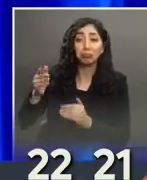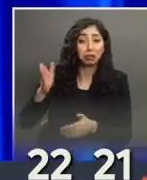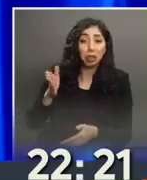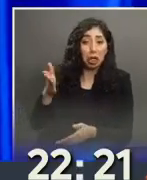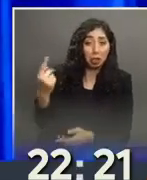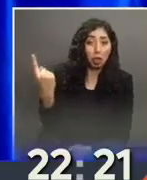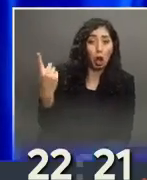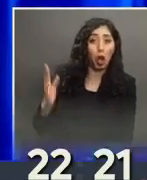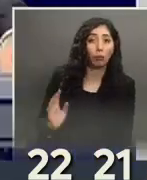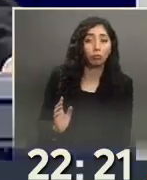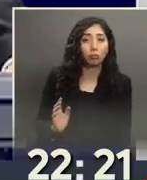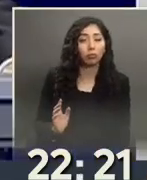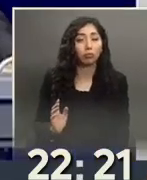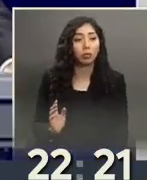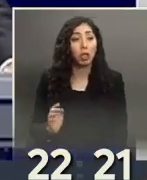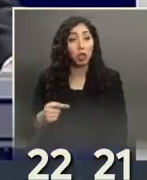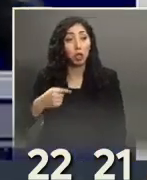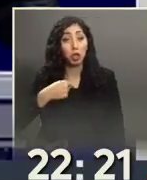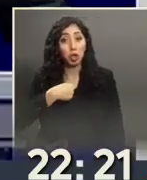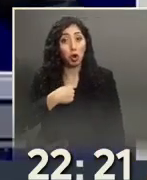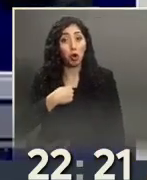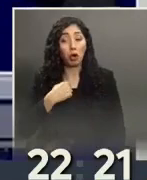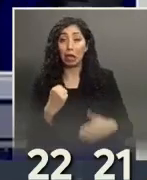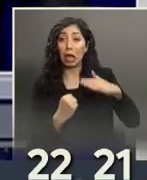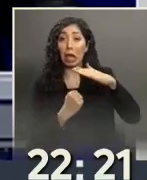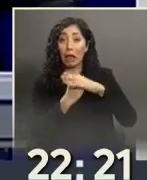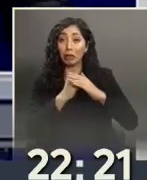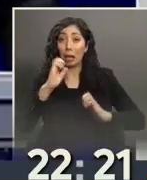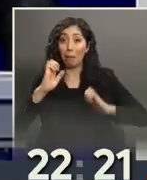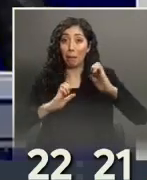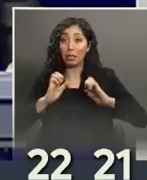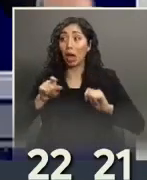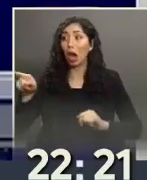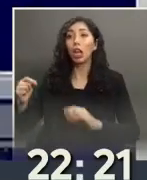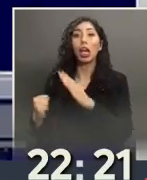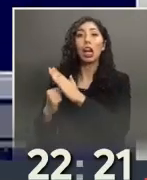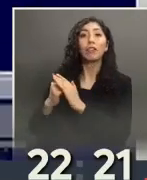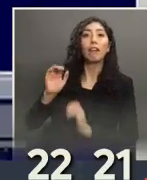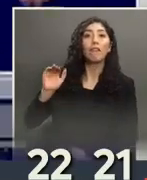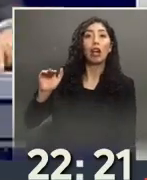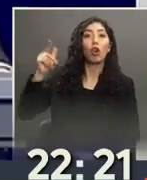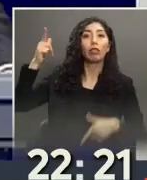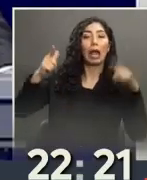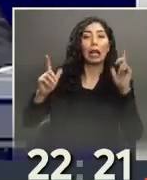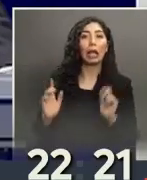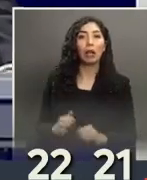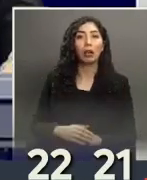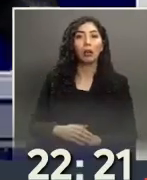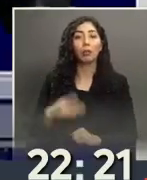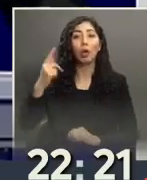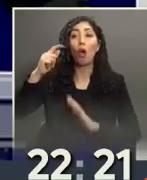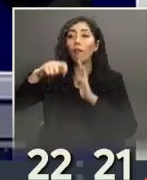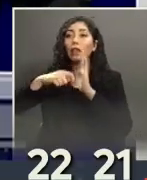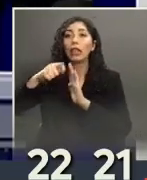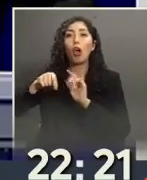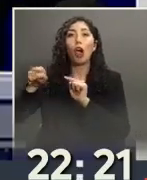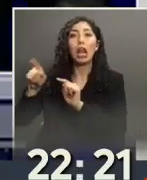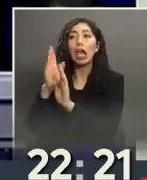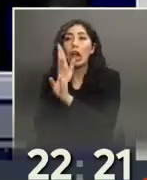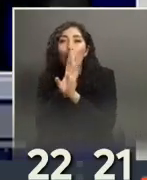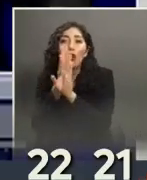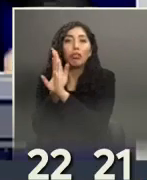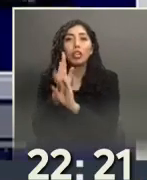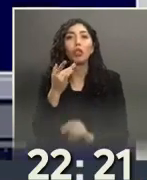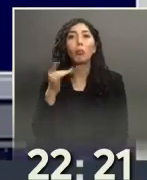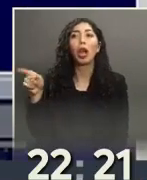fui por ejemplo gerente de una empresa agrícola él fue gerente del banco talca pero según un vídeo que hoy en la ciudad mónica madariaga estuvo escondido porque fue